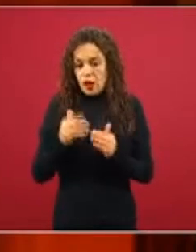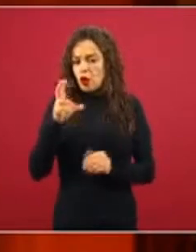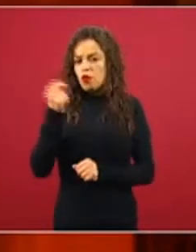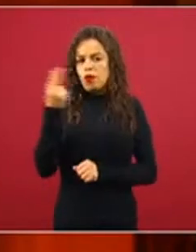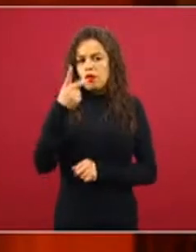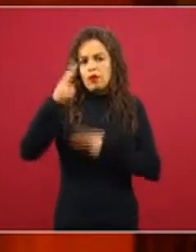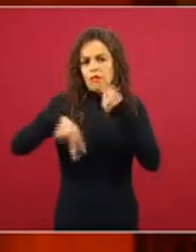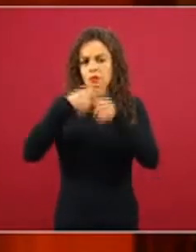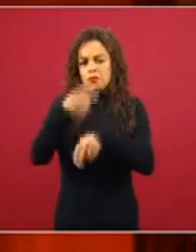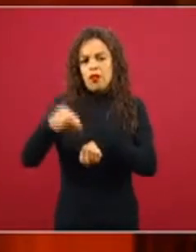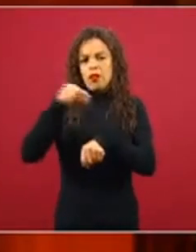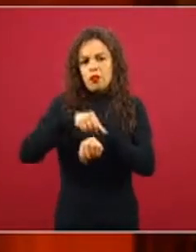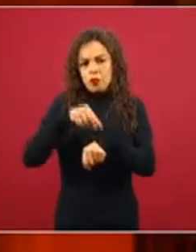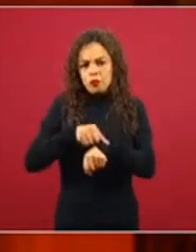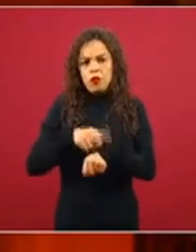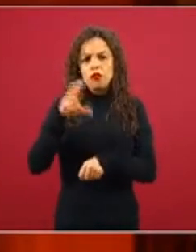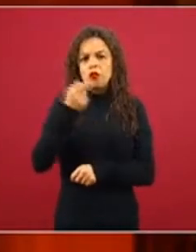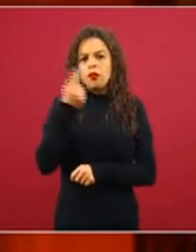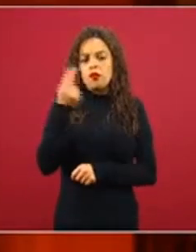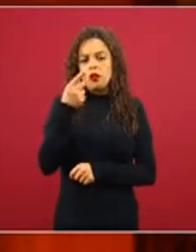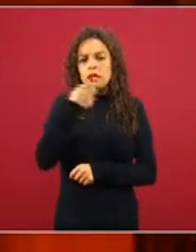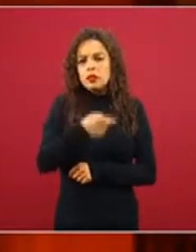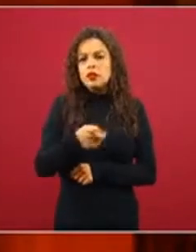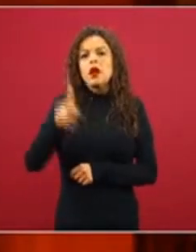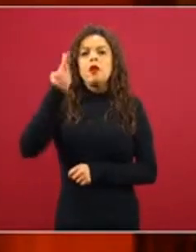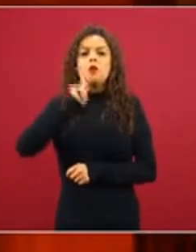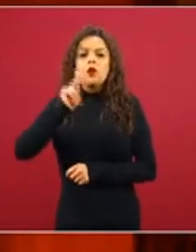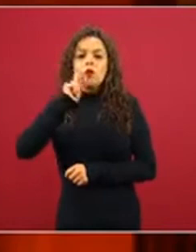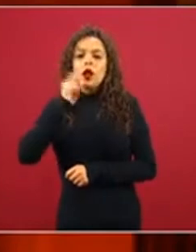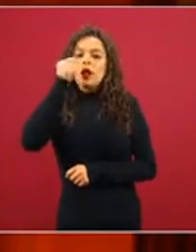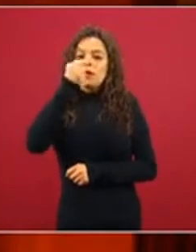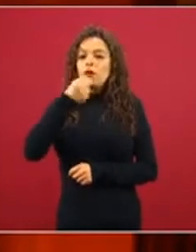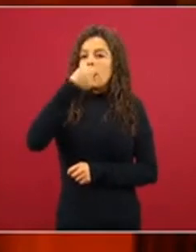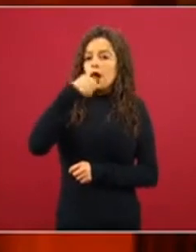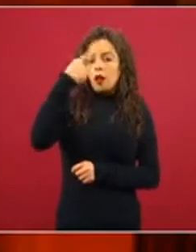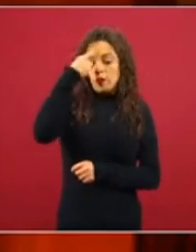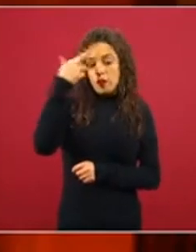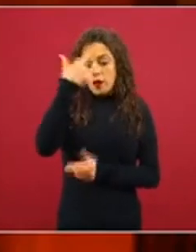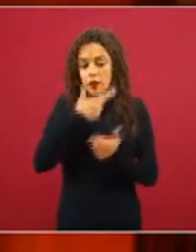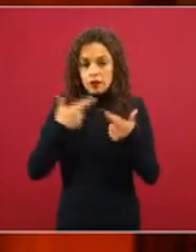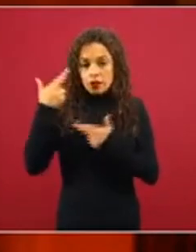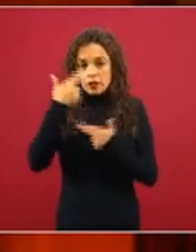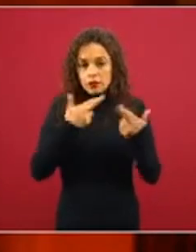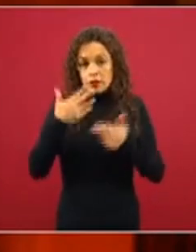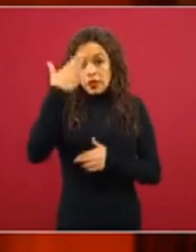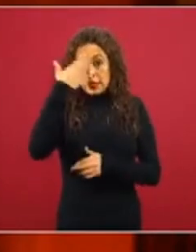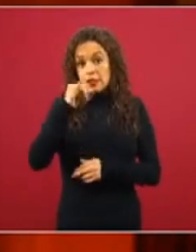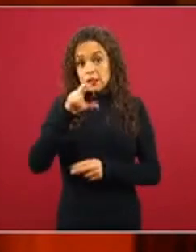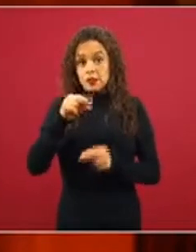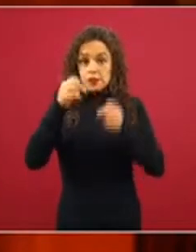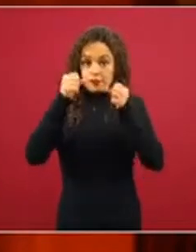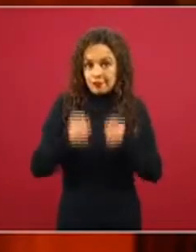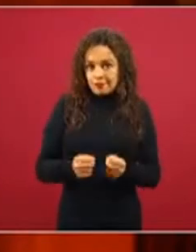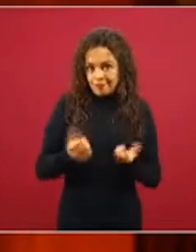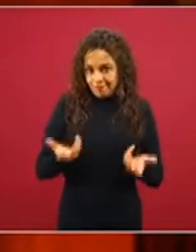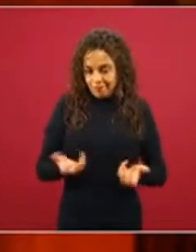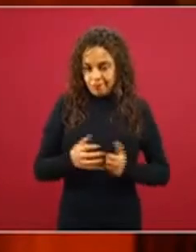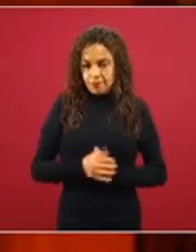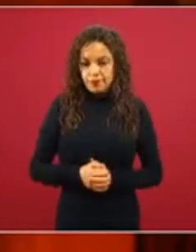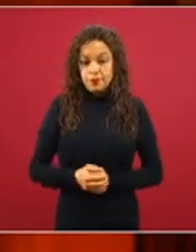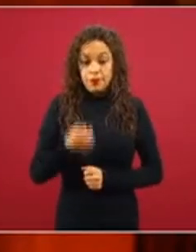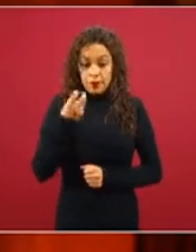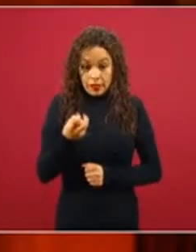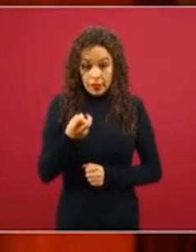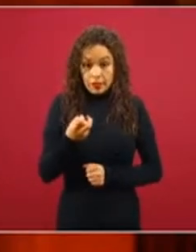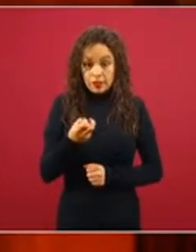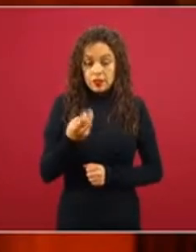momento a demandar una prueba diagnóstica, por lo tanto el modelo pretende en su momento poder estimar cuántas de estas